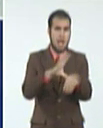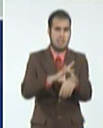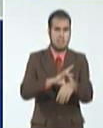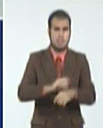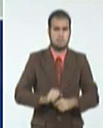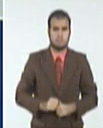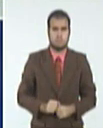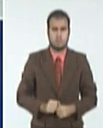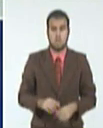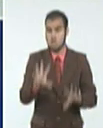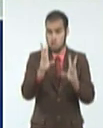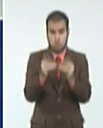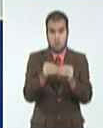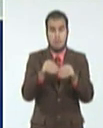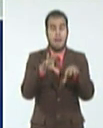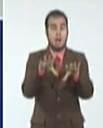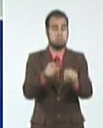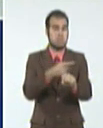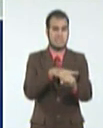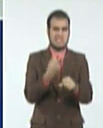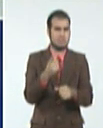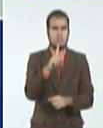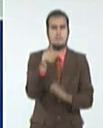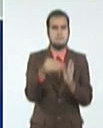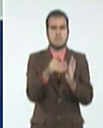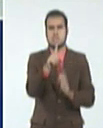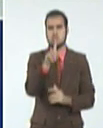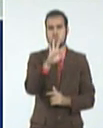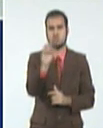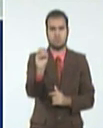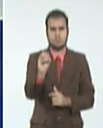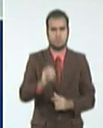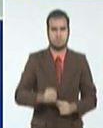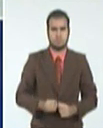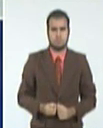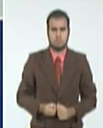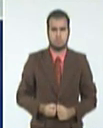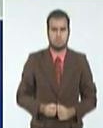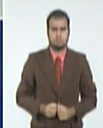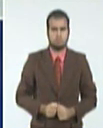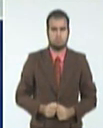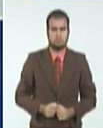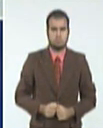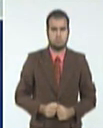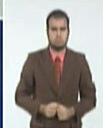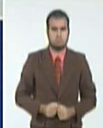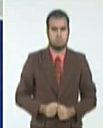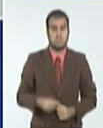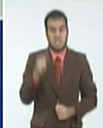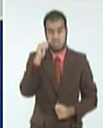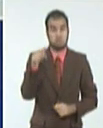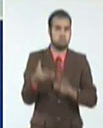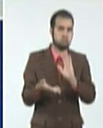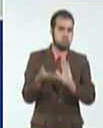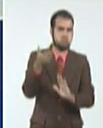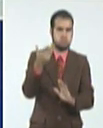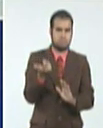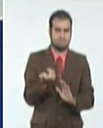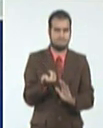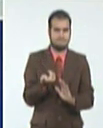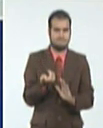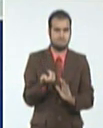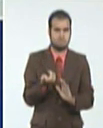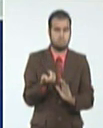1.180 casos en el día de ayer, 550 casos más. Hay que esclarecer en honor a la